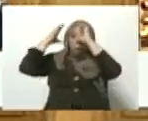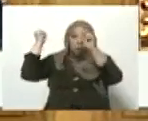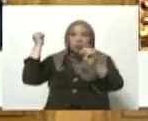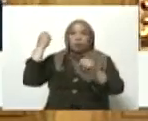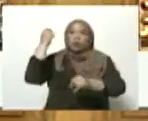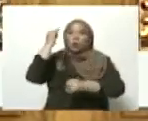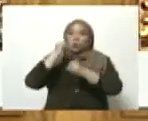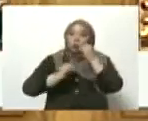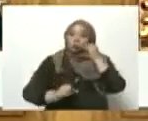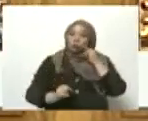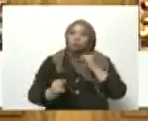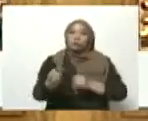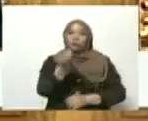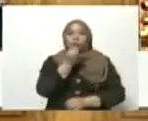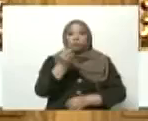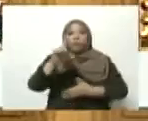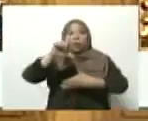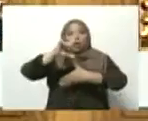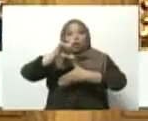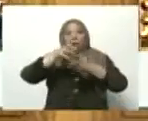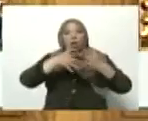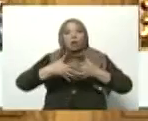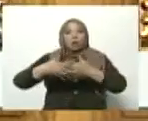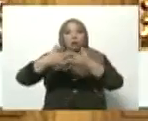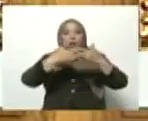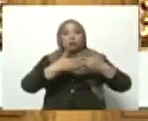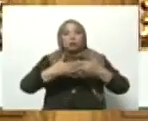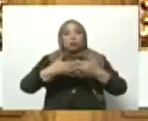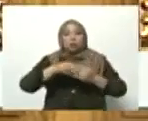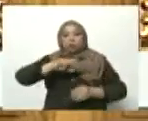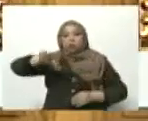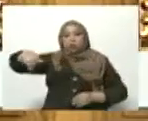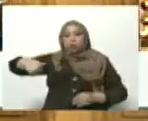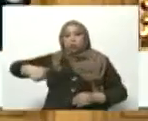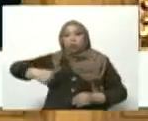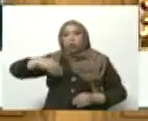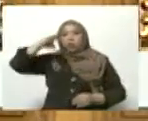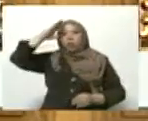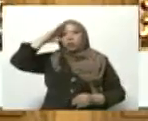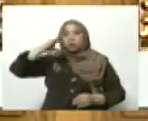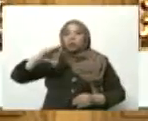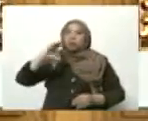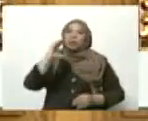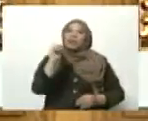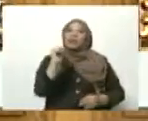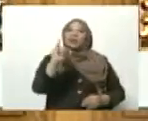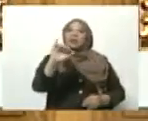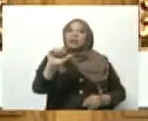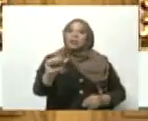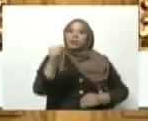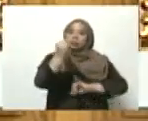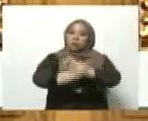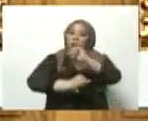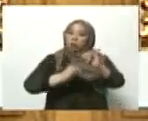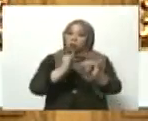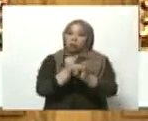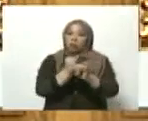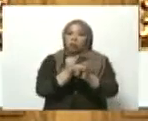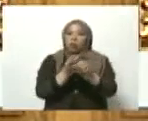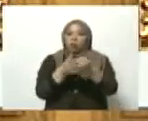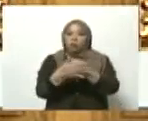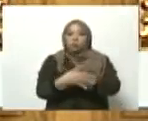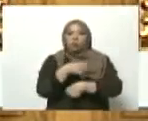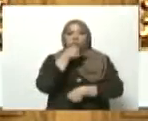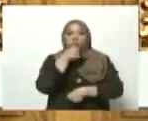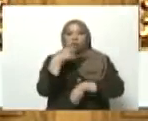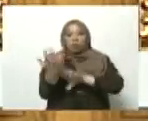los multinacionales latinoamericanas invadan, todo vale, menos nuestras tropas. Le metemos a la CIA, a las organizaciones internacionales, operaciones encubiertas,